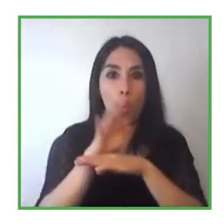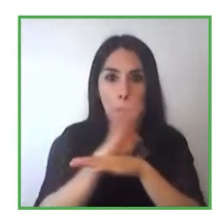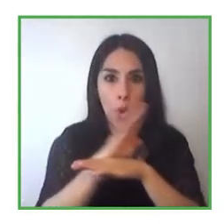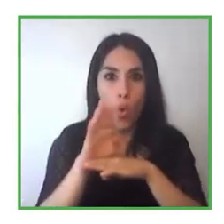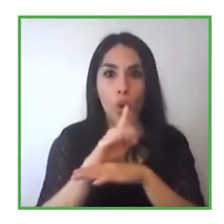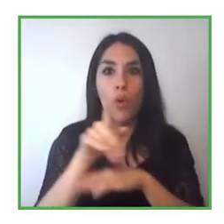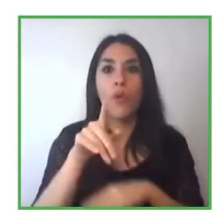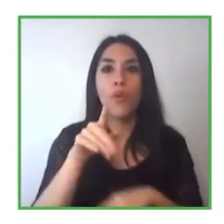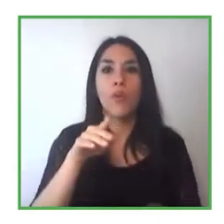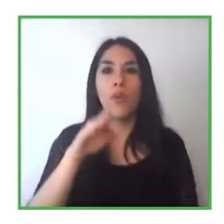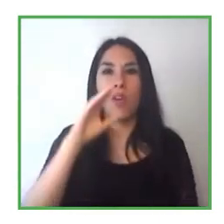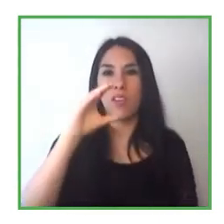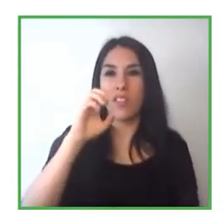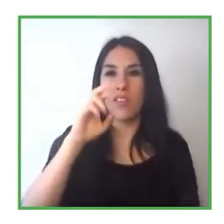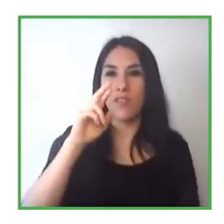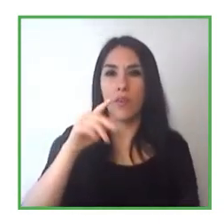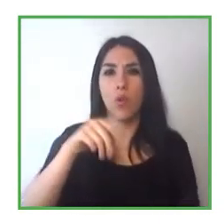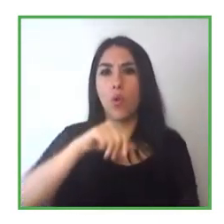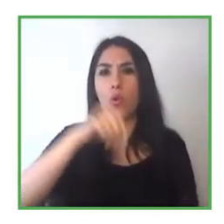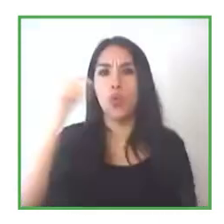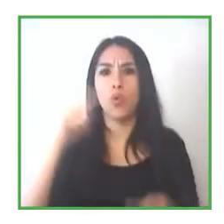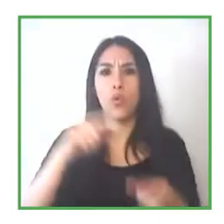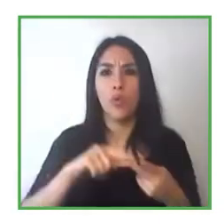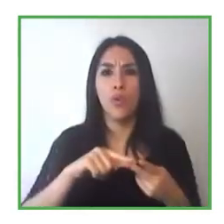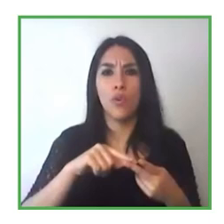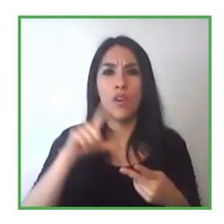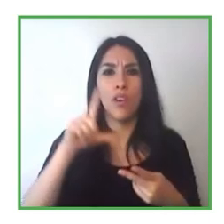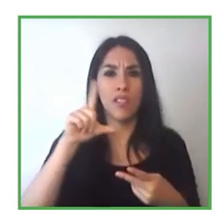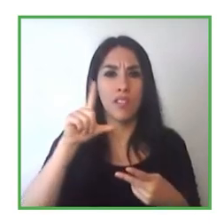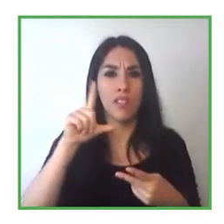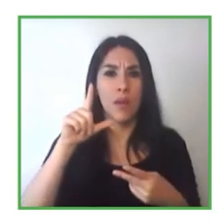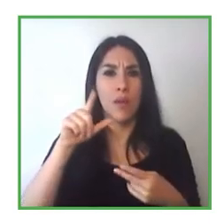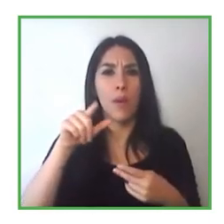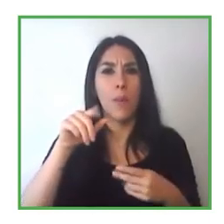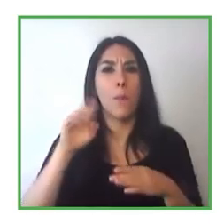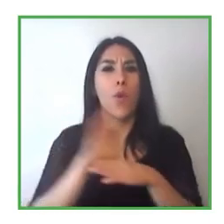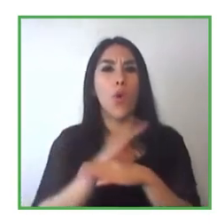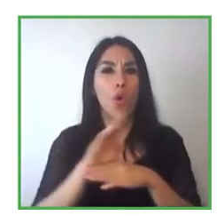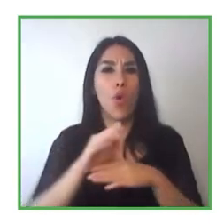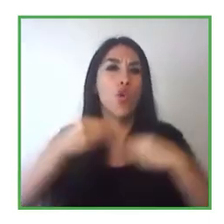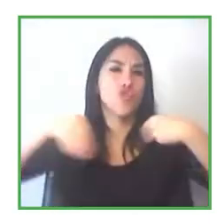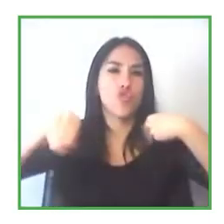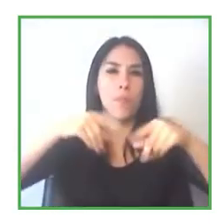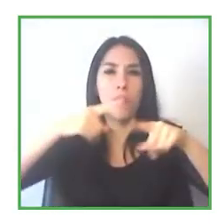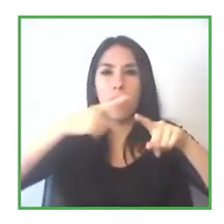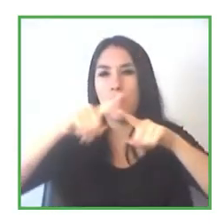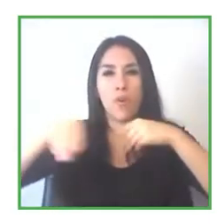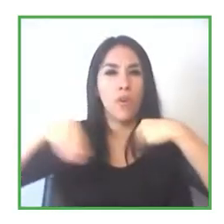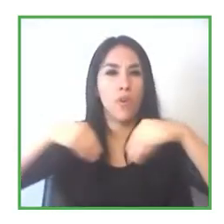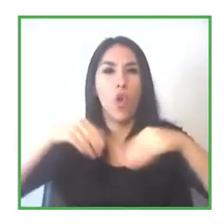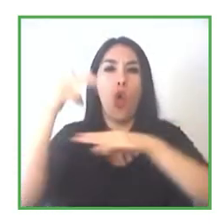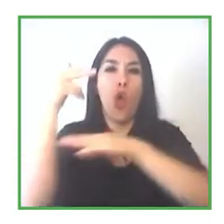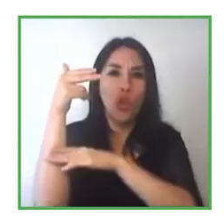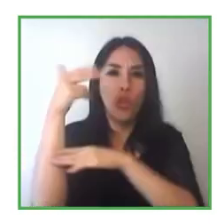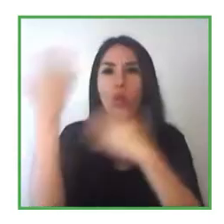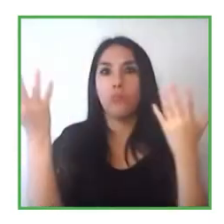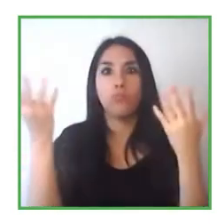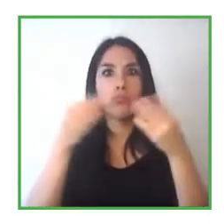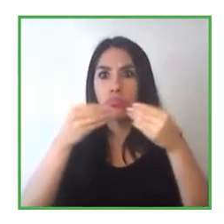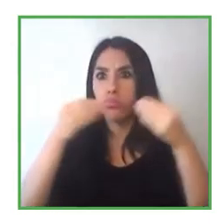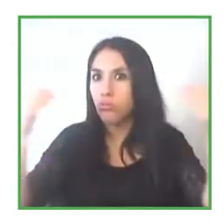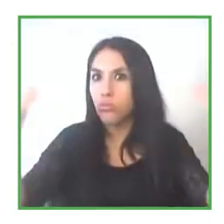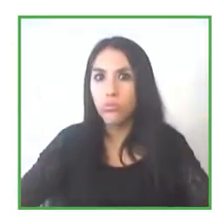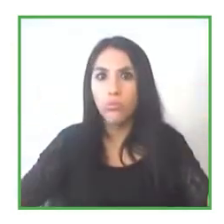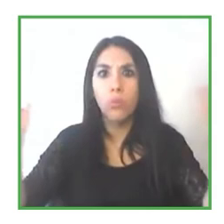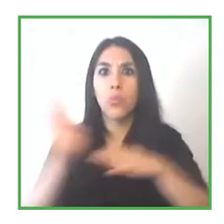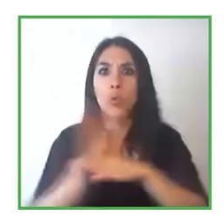MediaMark, o Decathlon, o Hoteles Meliá, y tantas grandes empresas, pues llegamos a acuerdos con